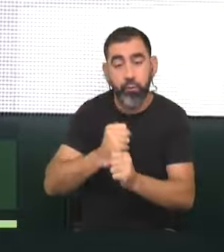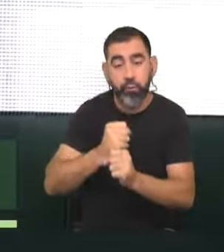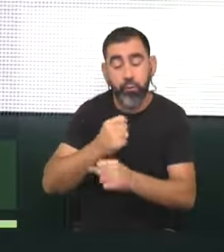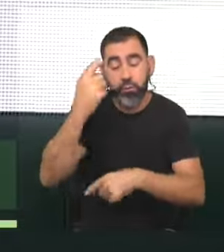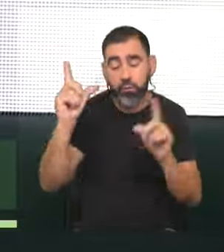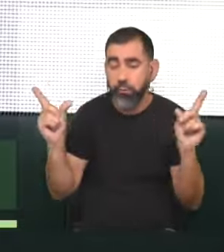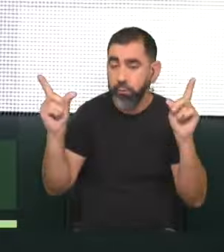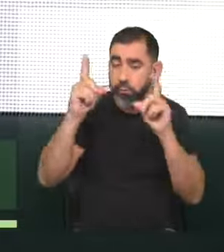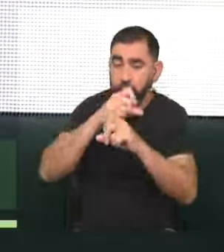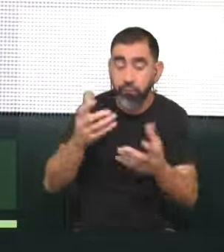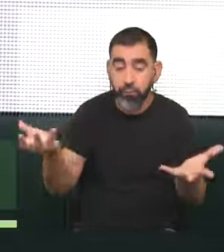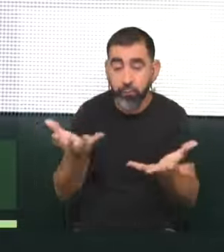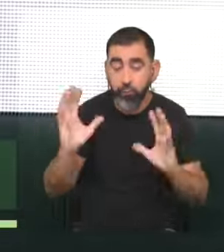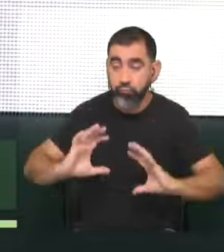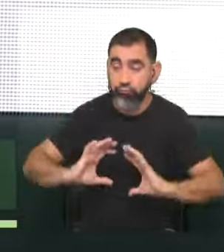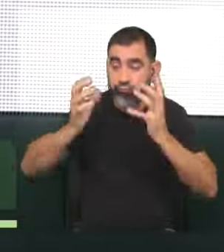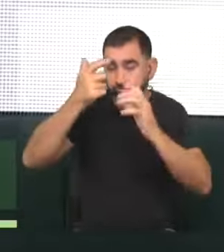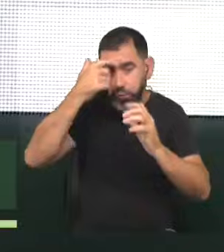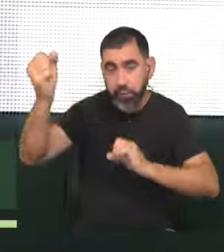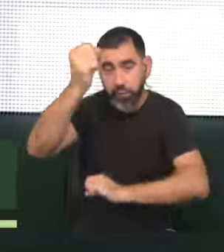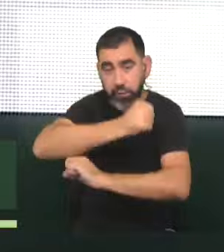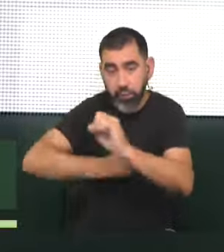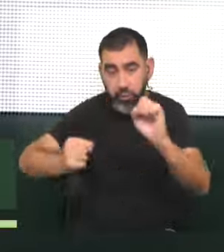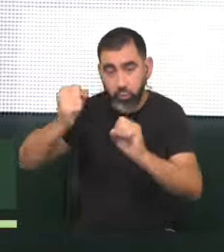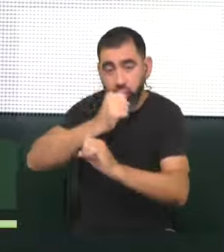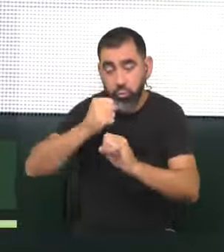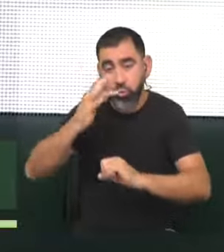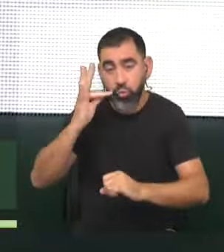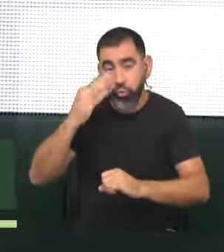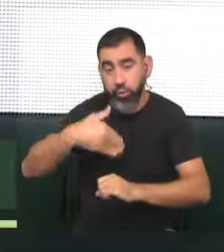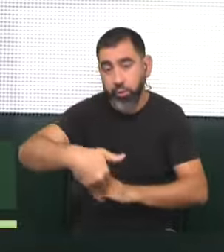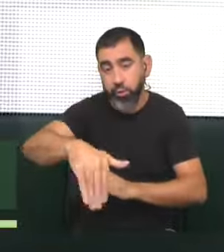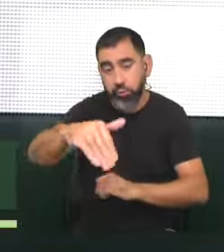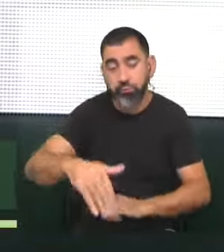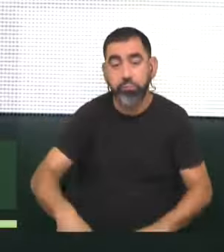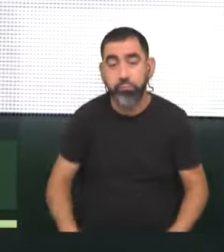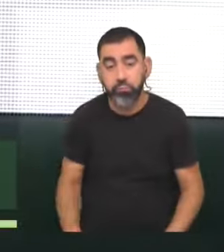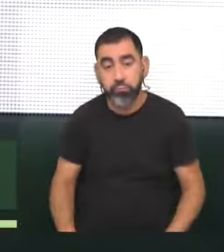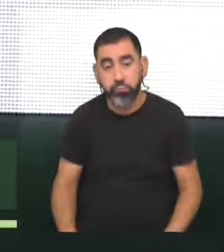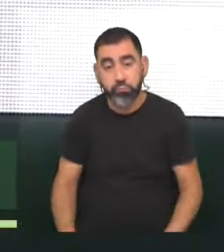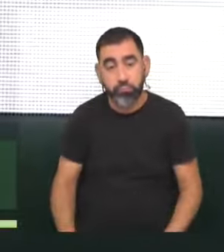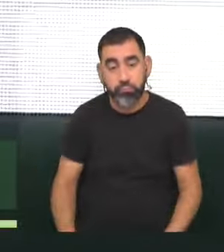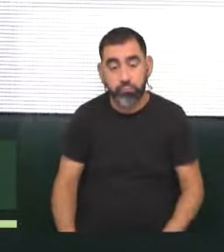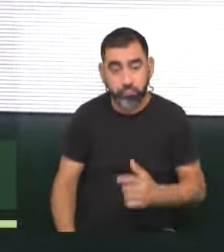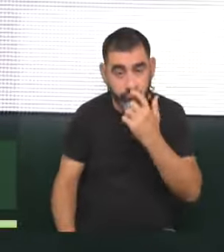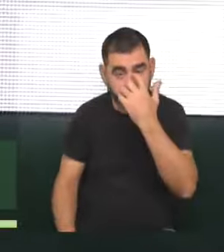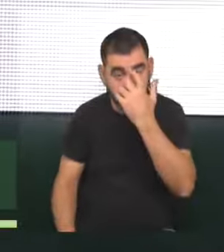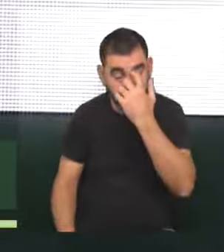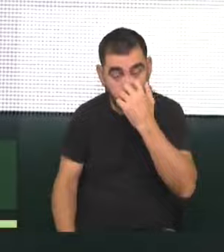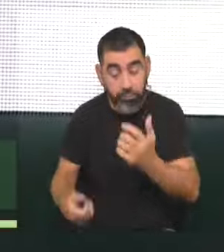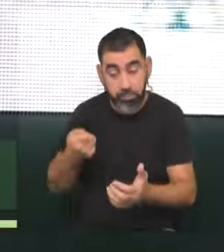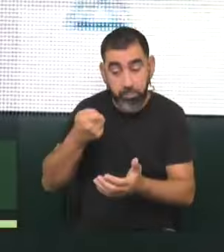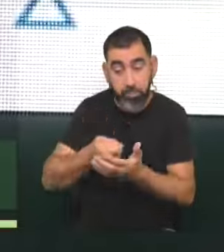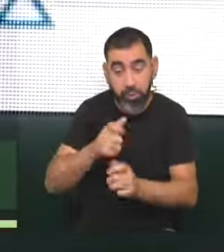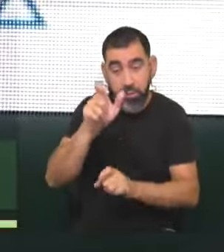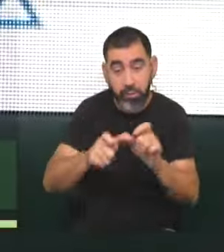dificultades que ahora con esta Revolución tecnológica se pueden tener en adelante para las aportaciones de quienes trabajan hoy